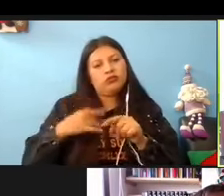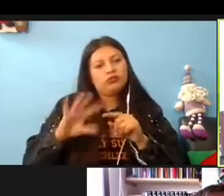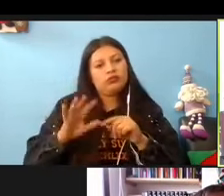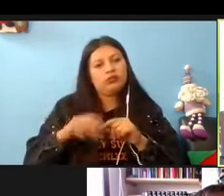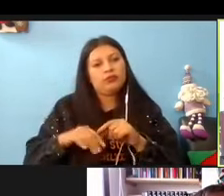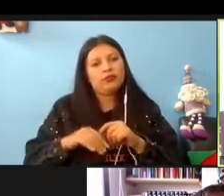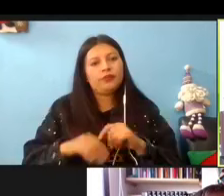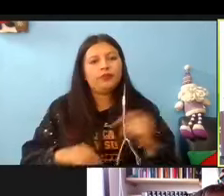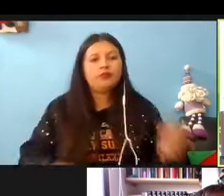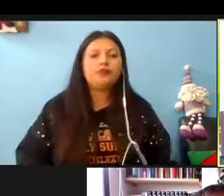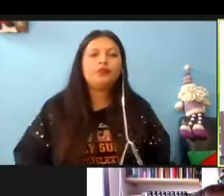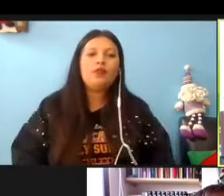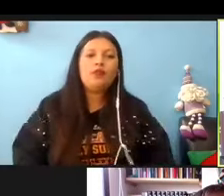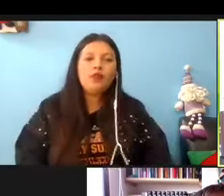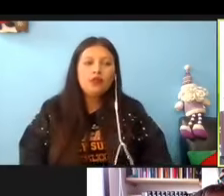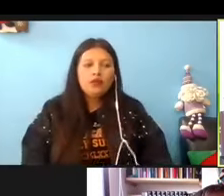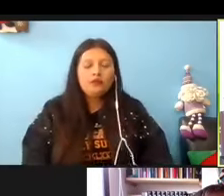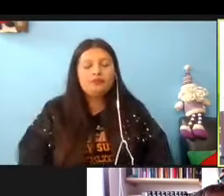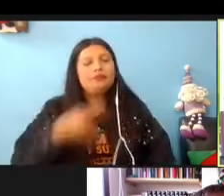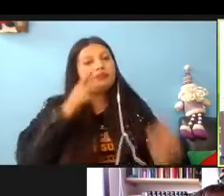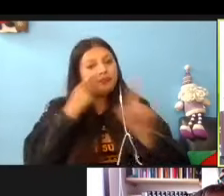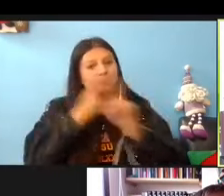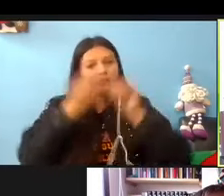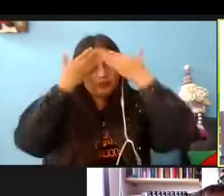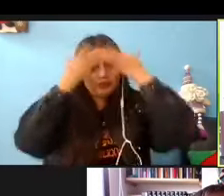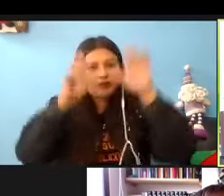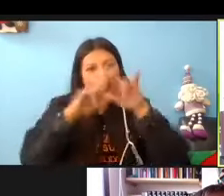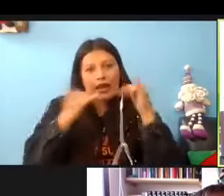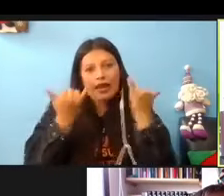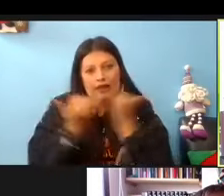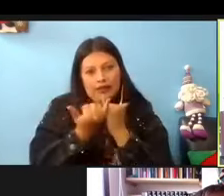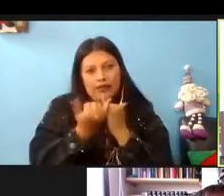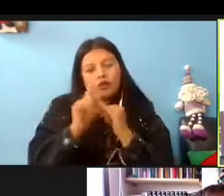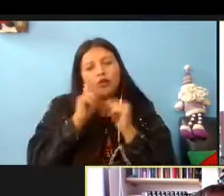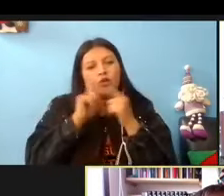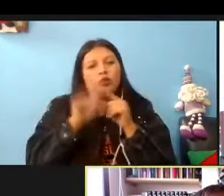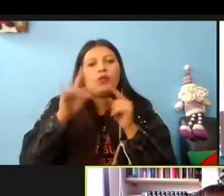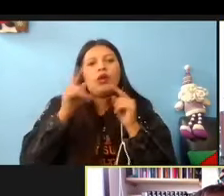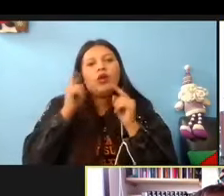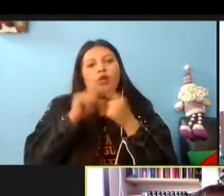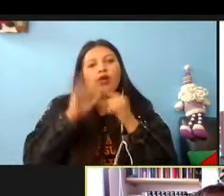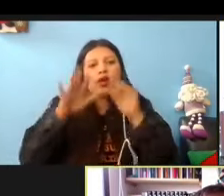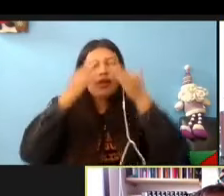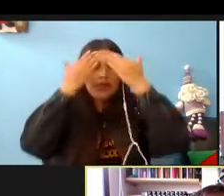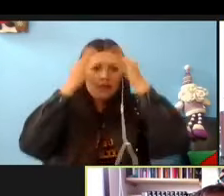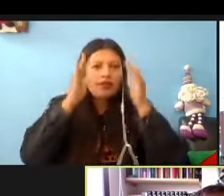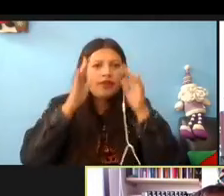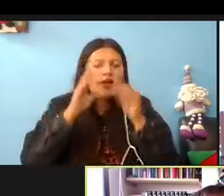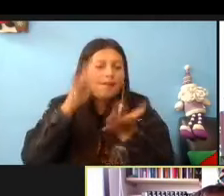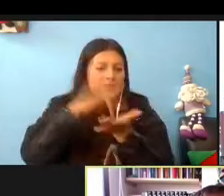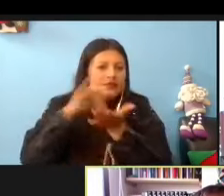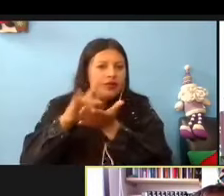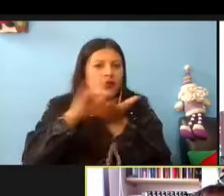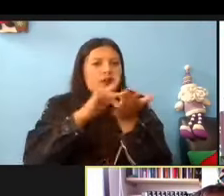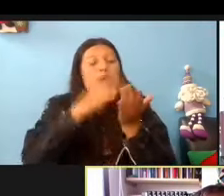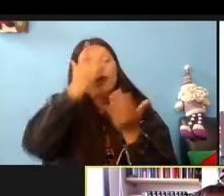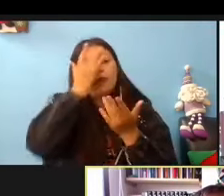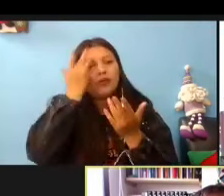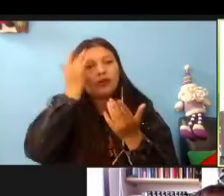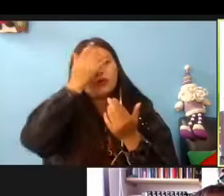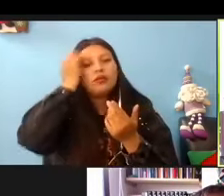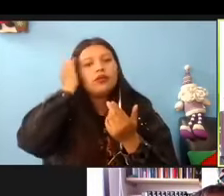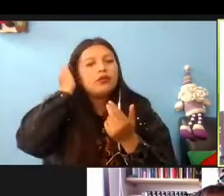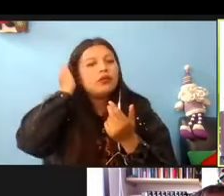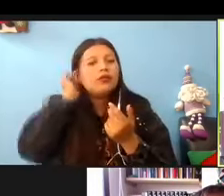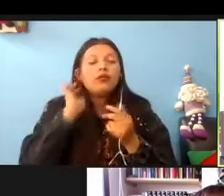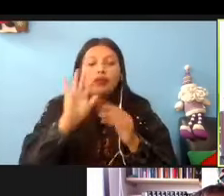la democracia real, no tanto de la democracia participativa, porque pues